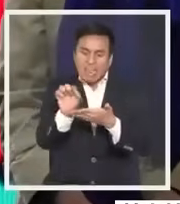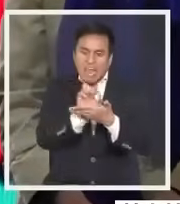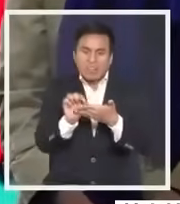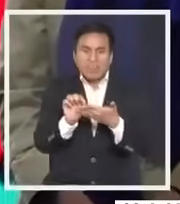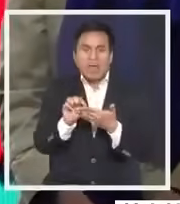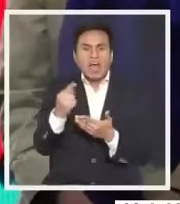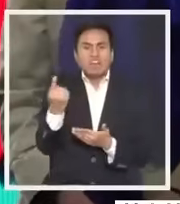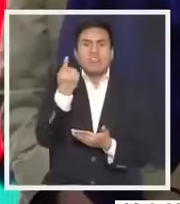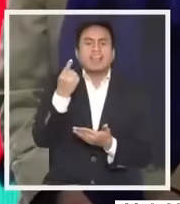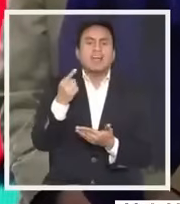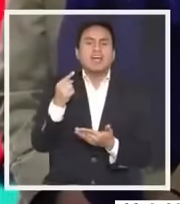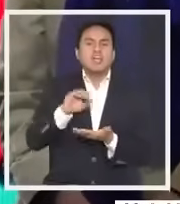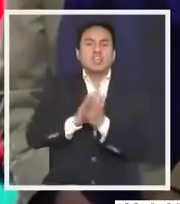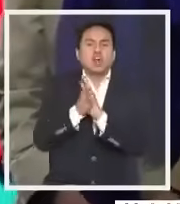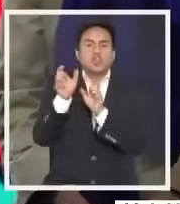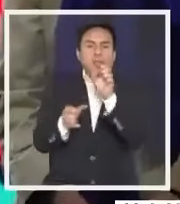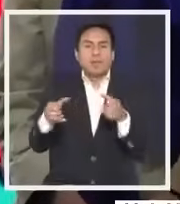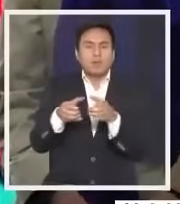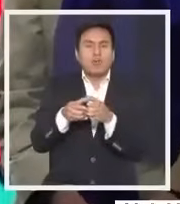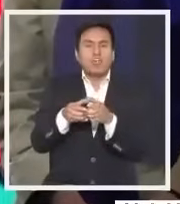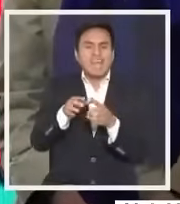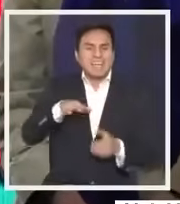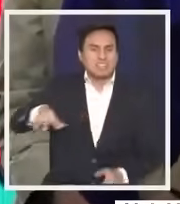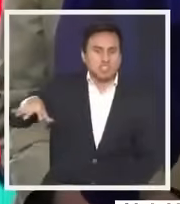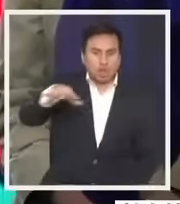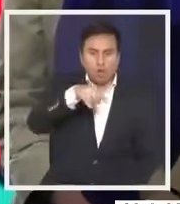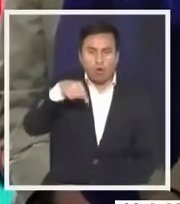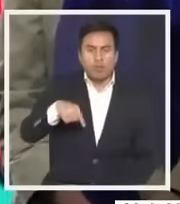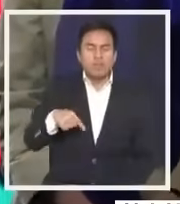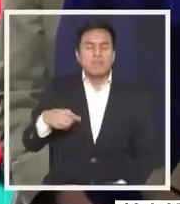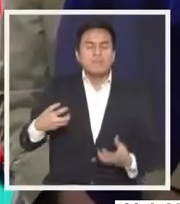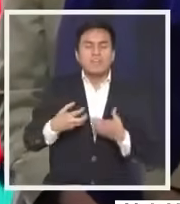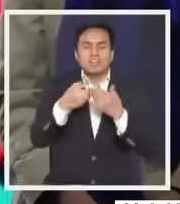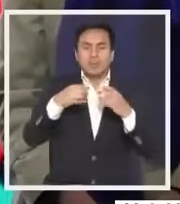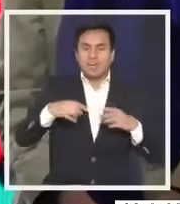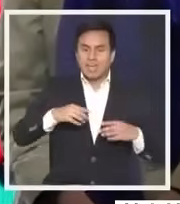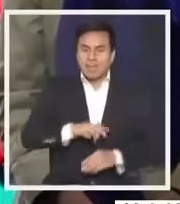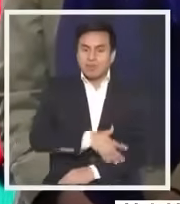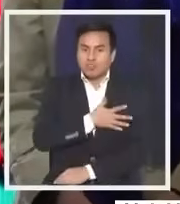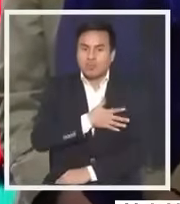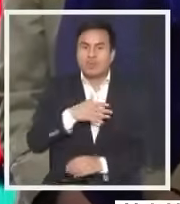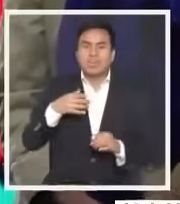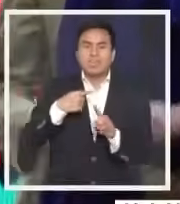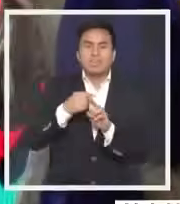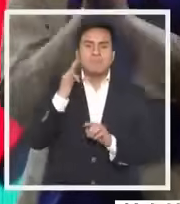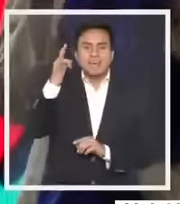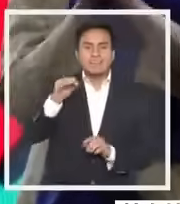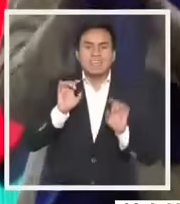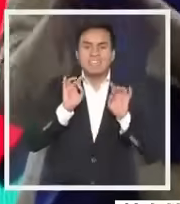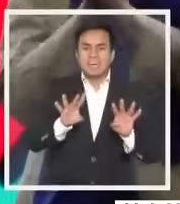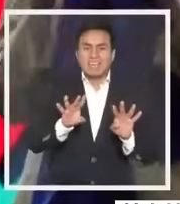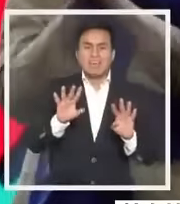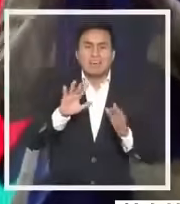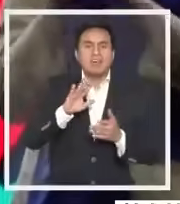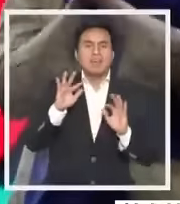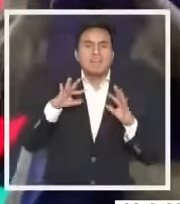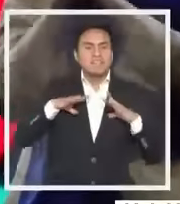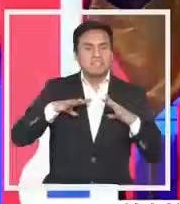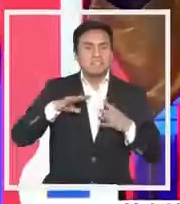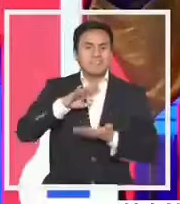manera autodidacta todo el pueblo, la nación. Y hoy brindo con emoción y con la esperanza intacta. ¡Felices